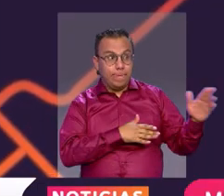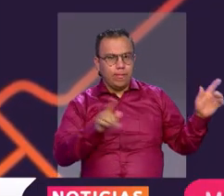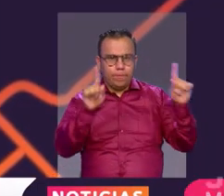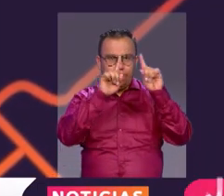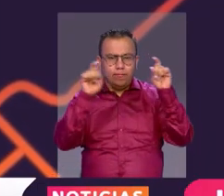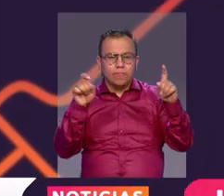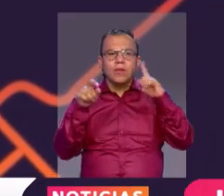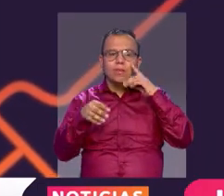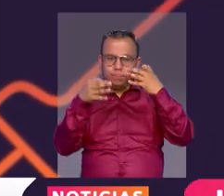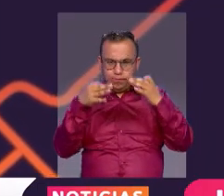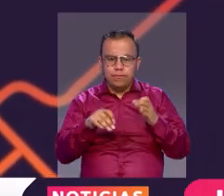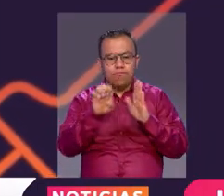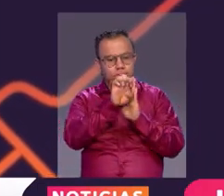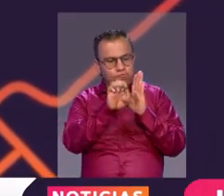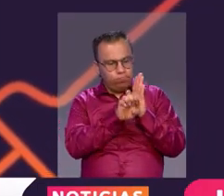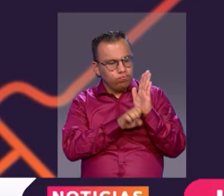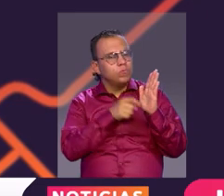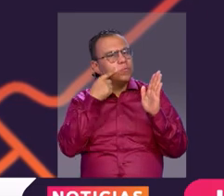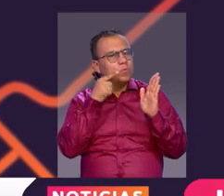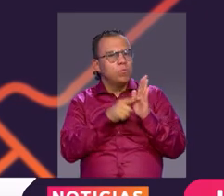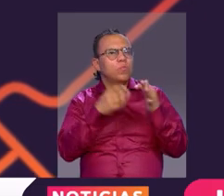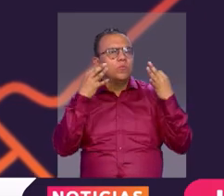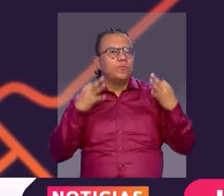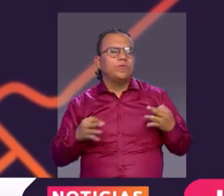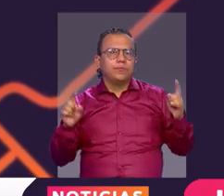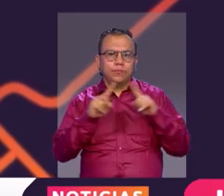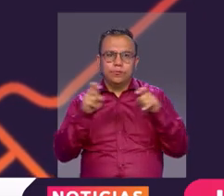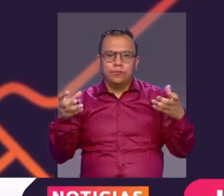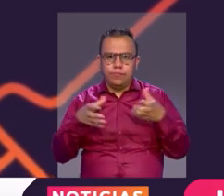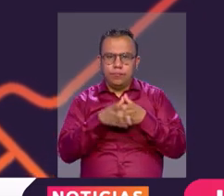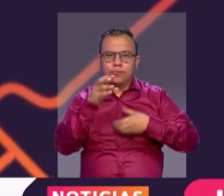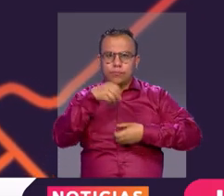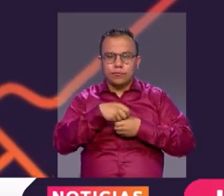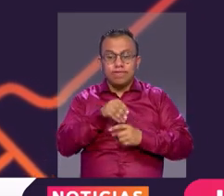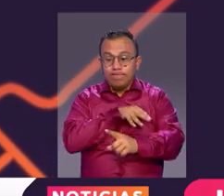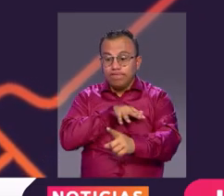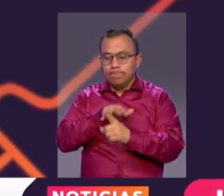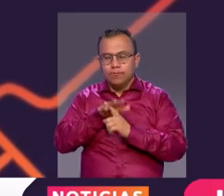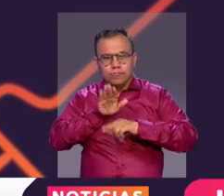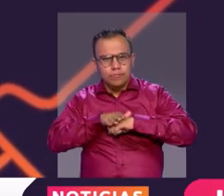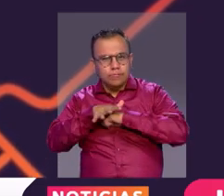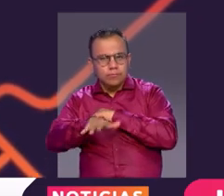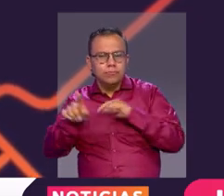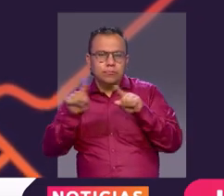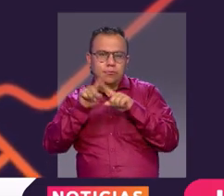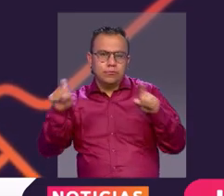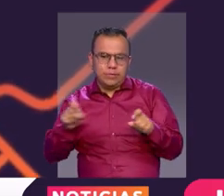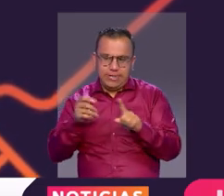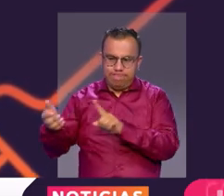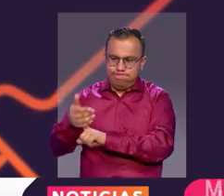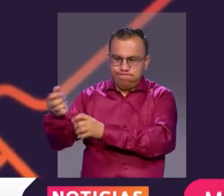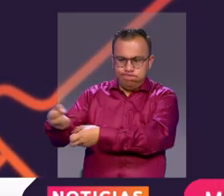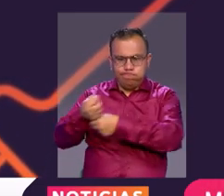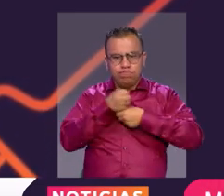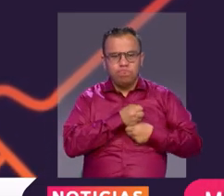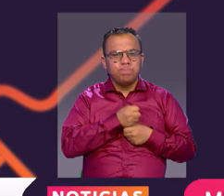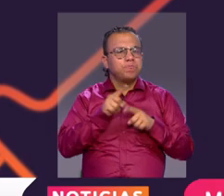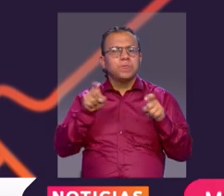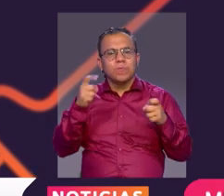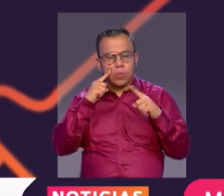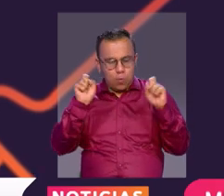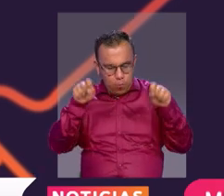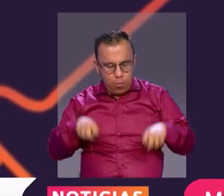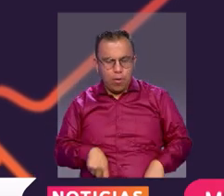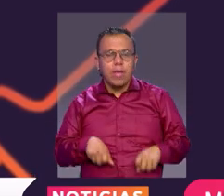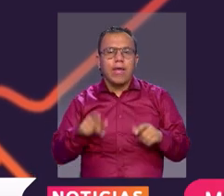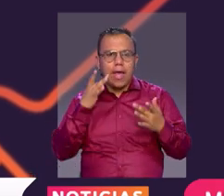organismos estatales, de manera que se ataque efectivamente las causas del reclutamiento y en este sentido que se pueda